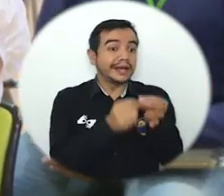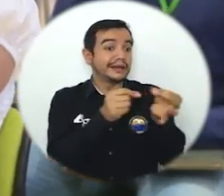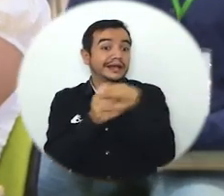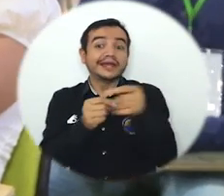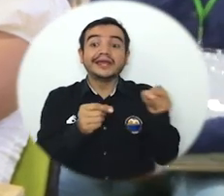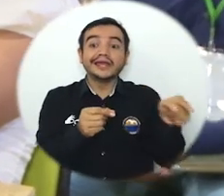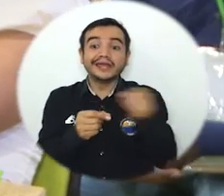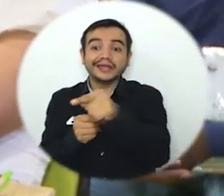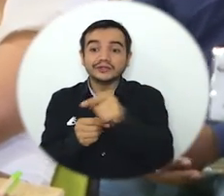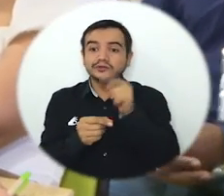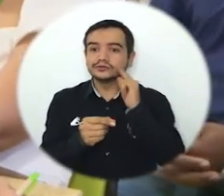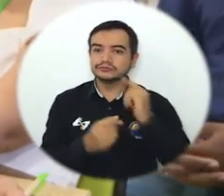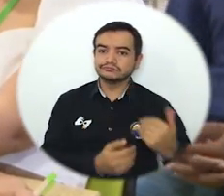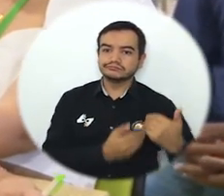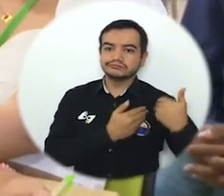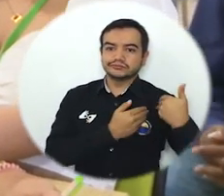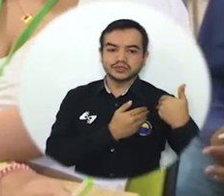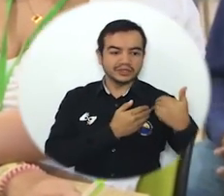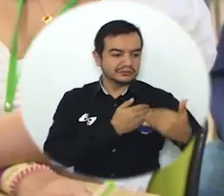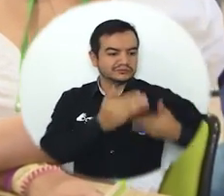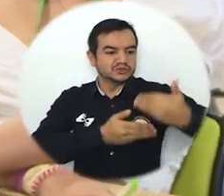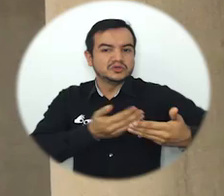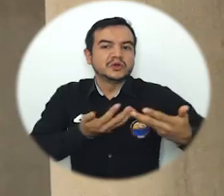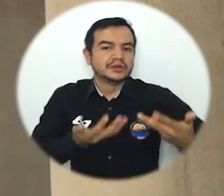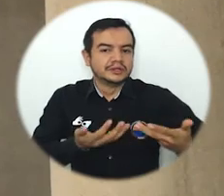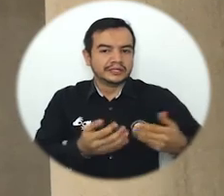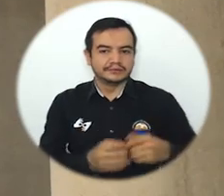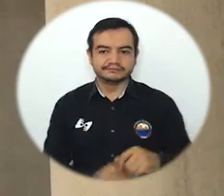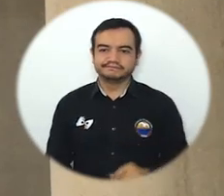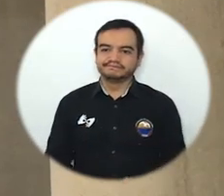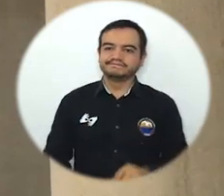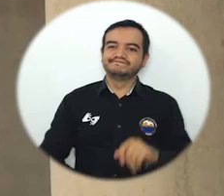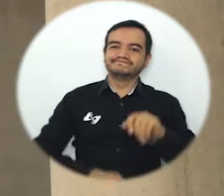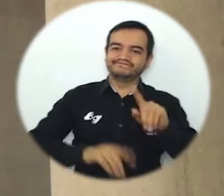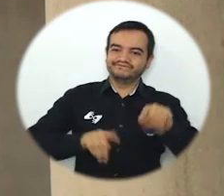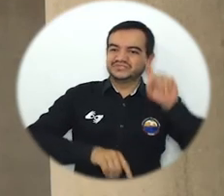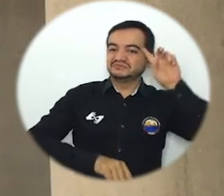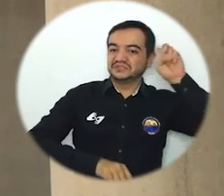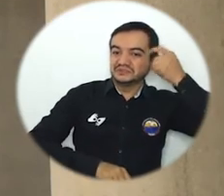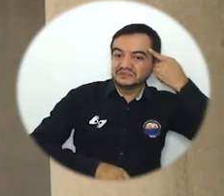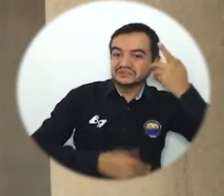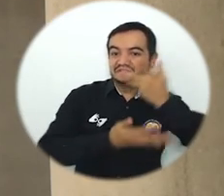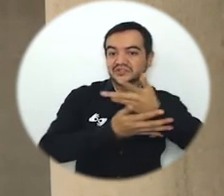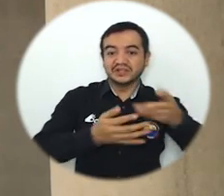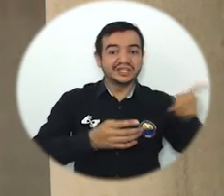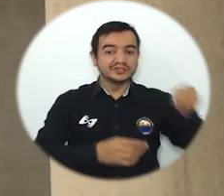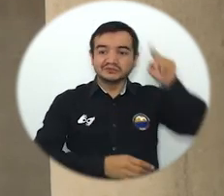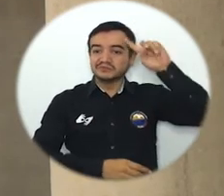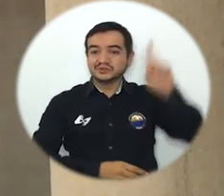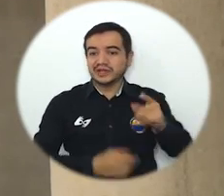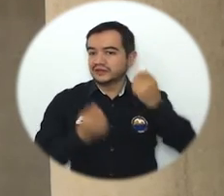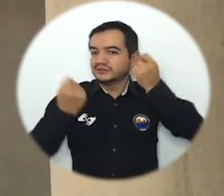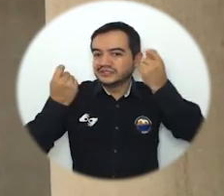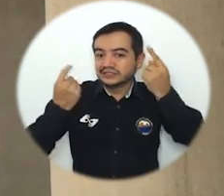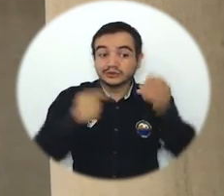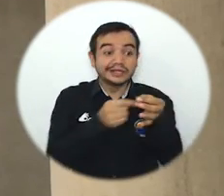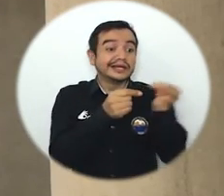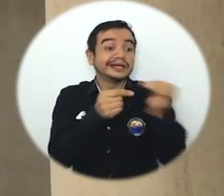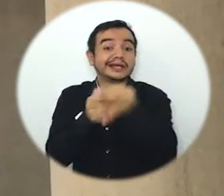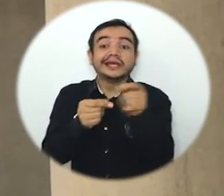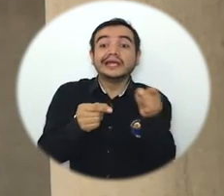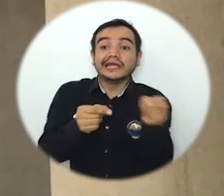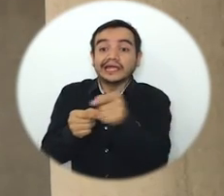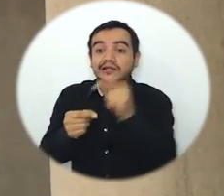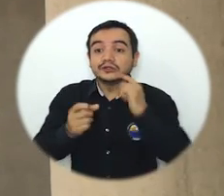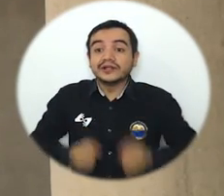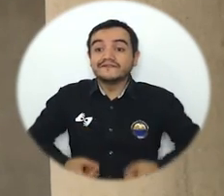definir su ruta a seguir. Que lamentablemente hoy los gobiernos no entienden eso. Es desde los mismos pueblos